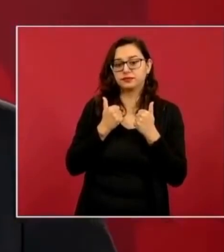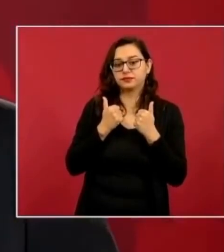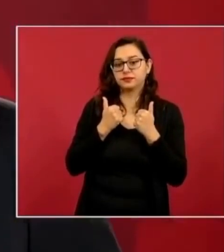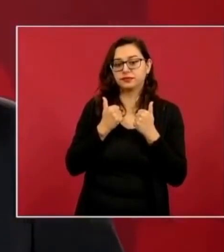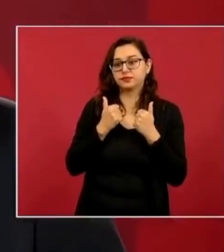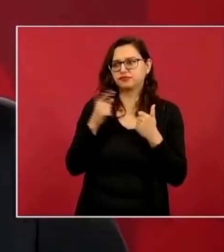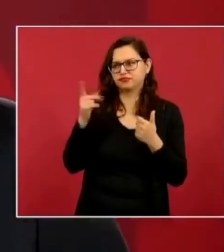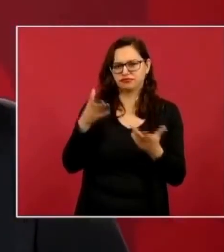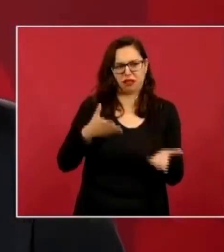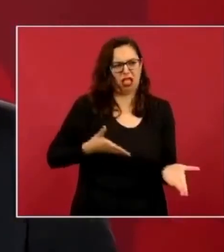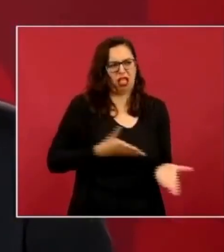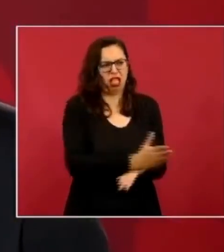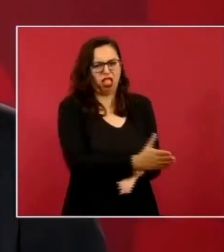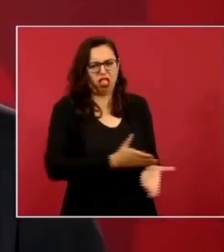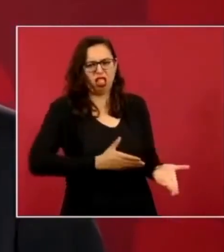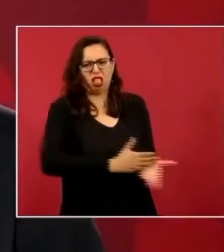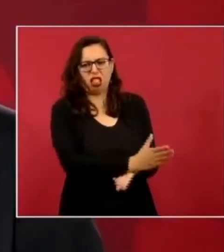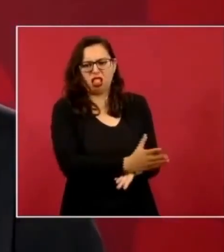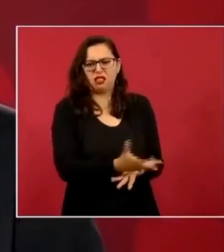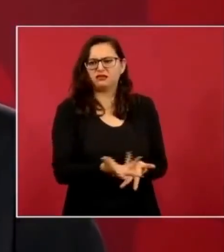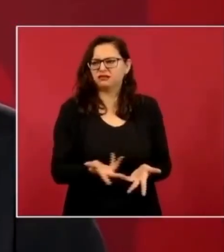muy entrometidos,